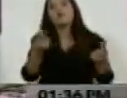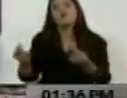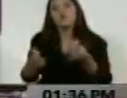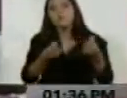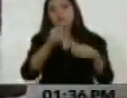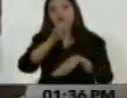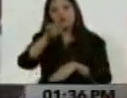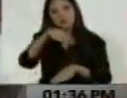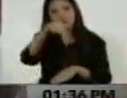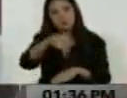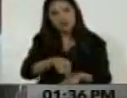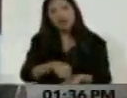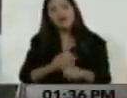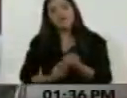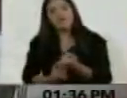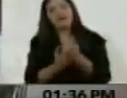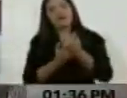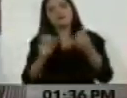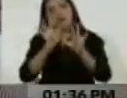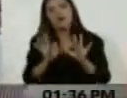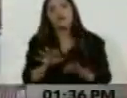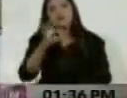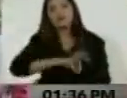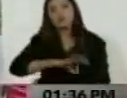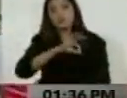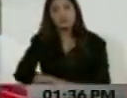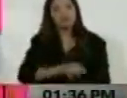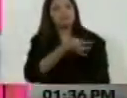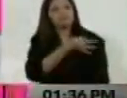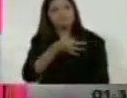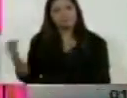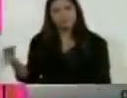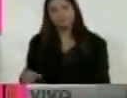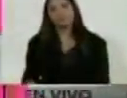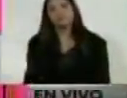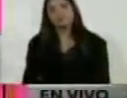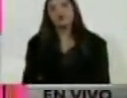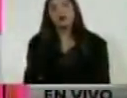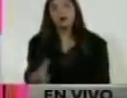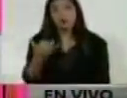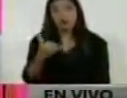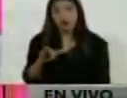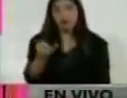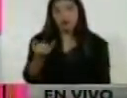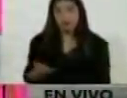nacional como base del modelo social exitoso que tenemos.